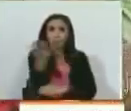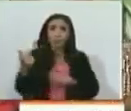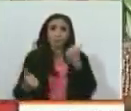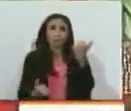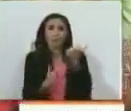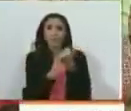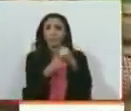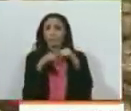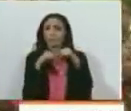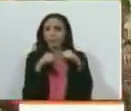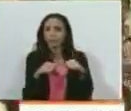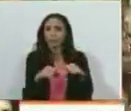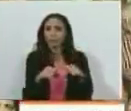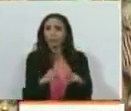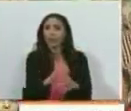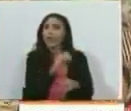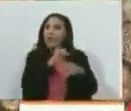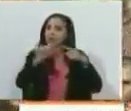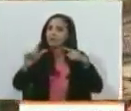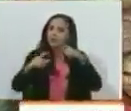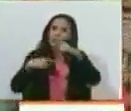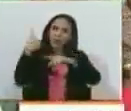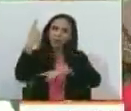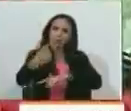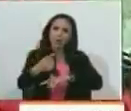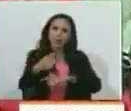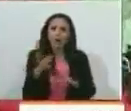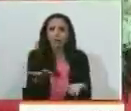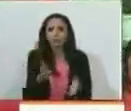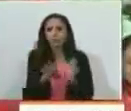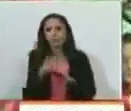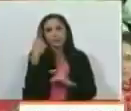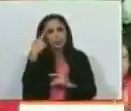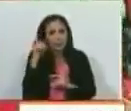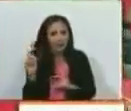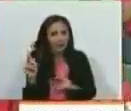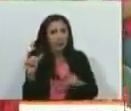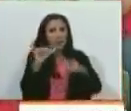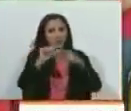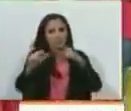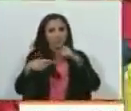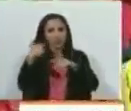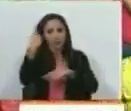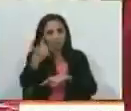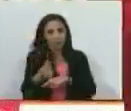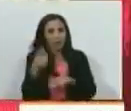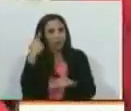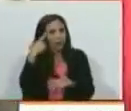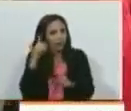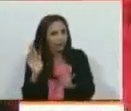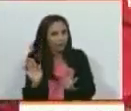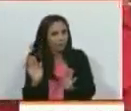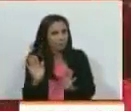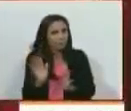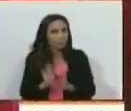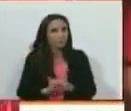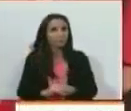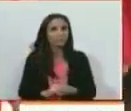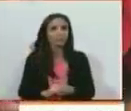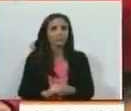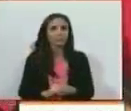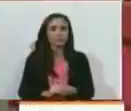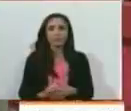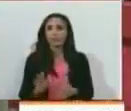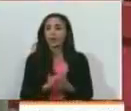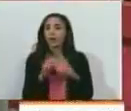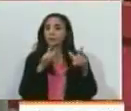La semana que viene, a más tardar, la semana que viene, estaremos